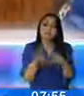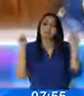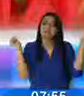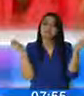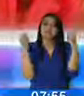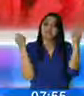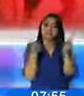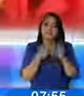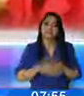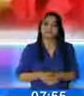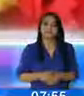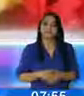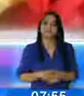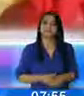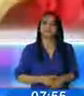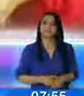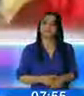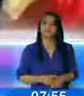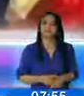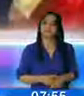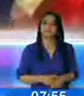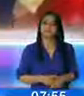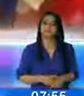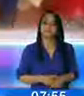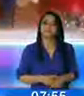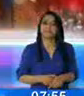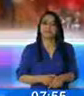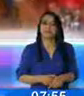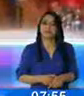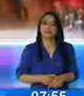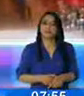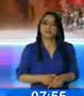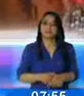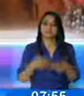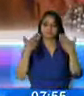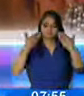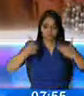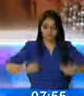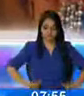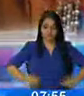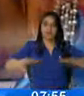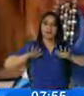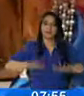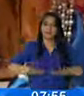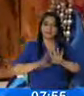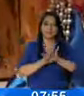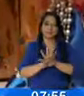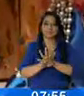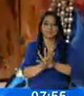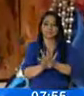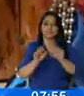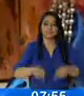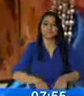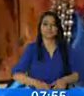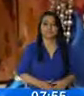la fiesta es así como va vestido para el pase del